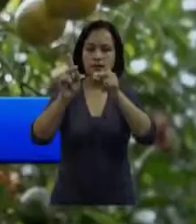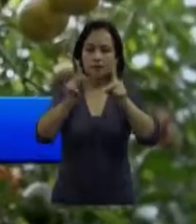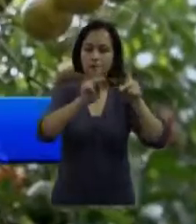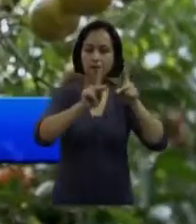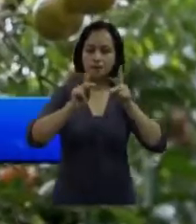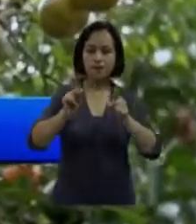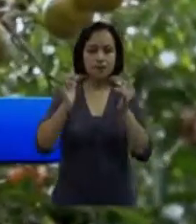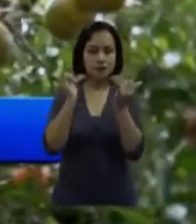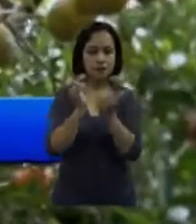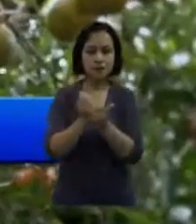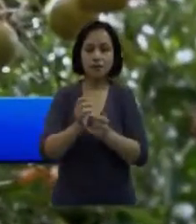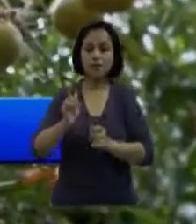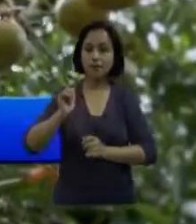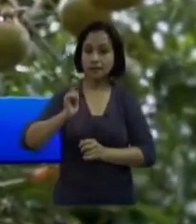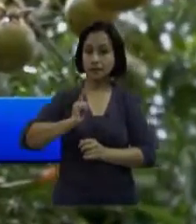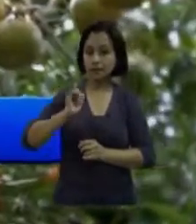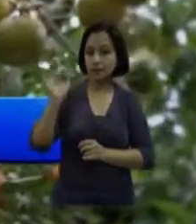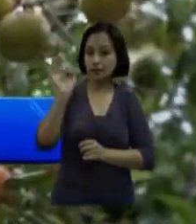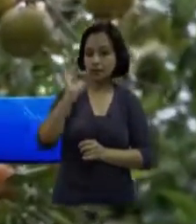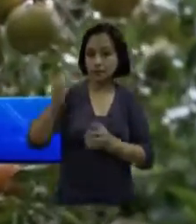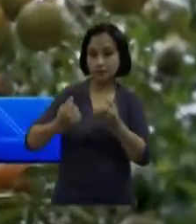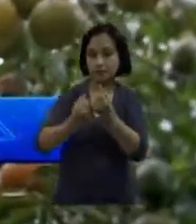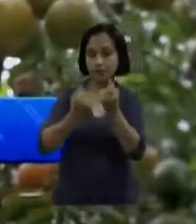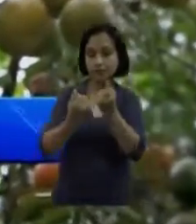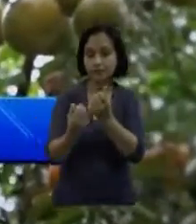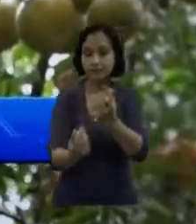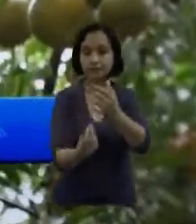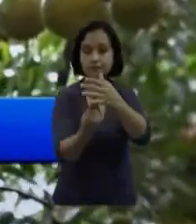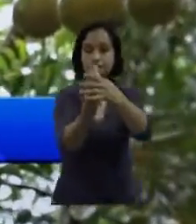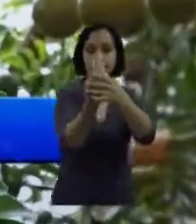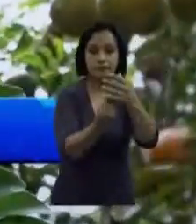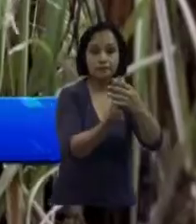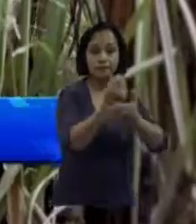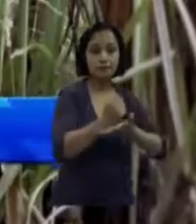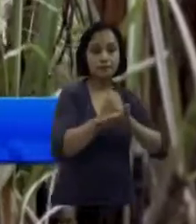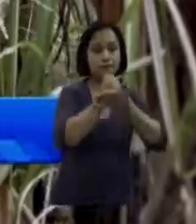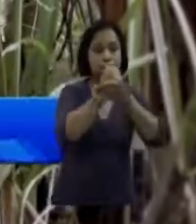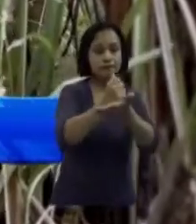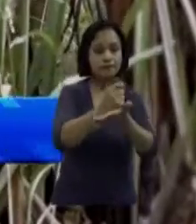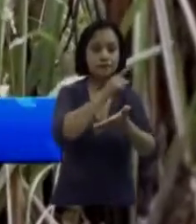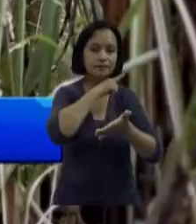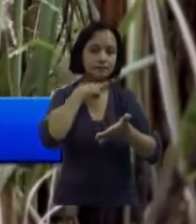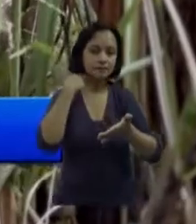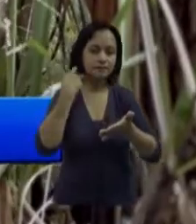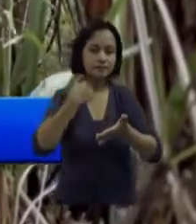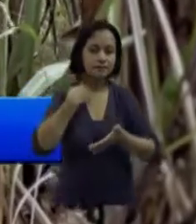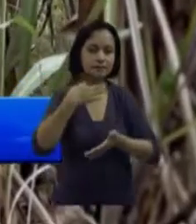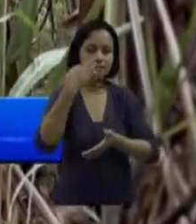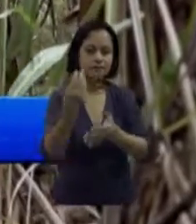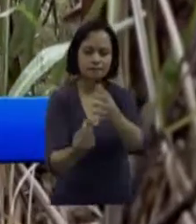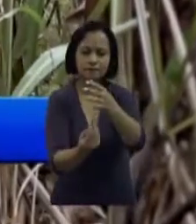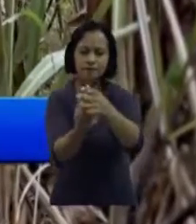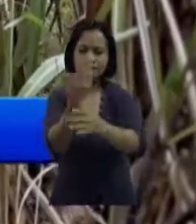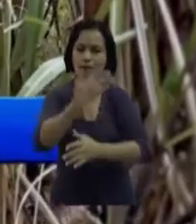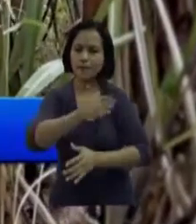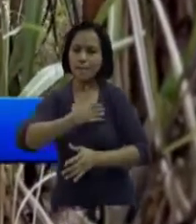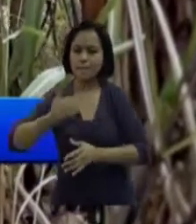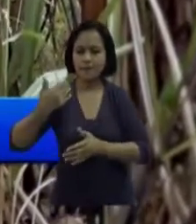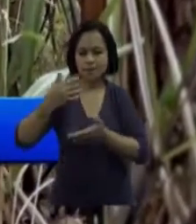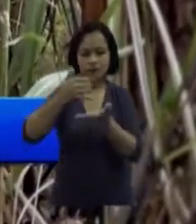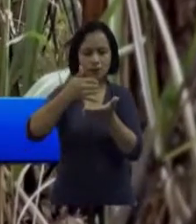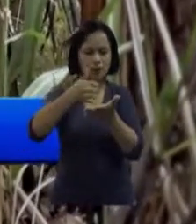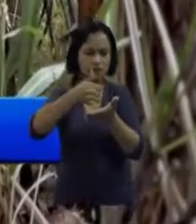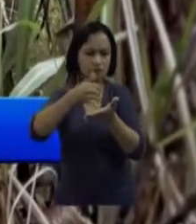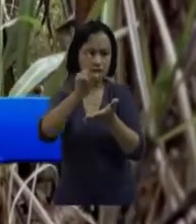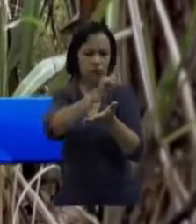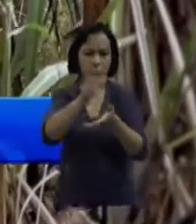de la vida misma de las personas. Garantizar de manera sostenida la producción contribuirá a certificar cosechas mejores y